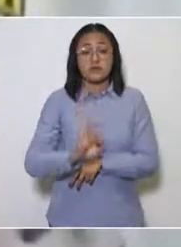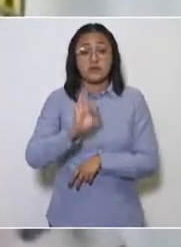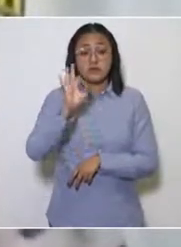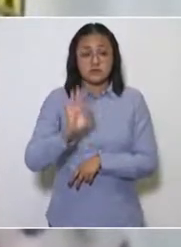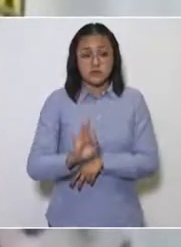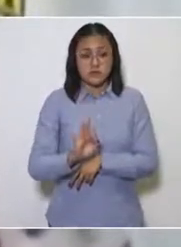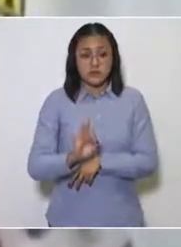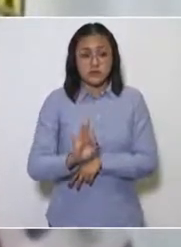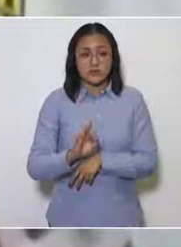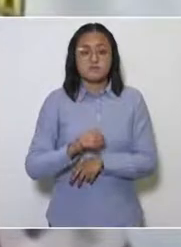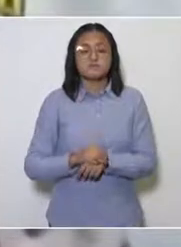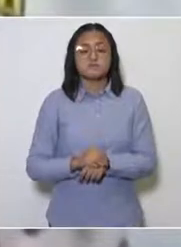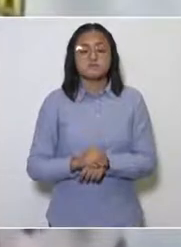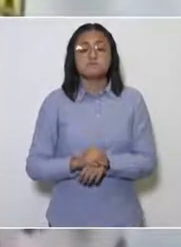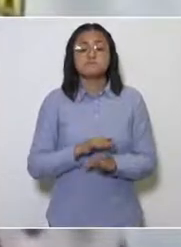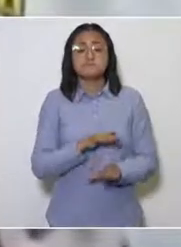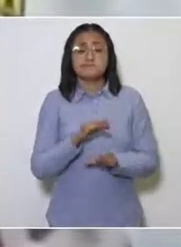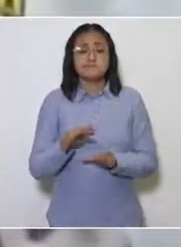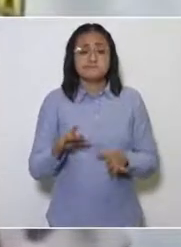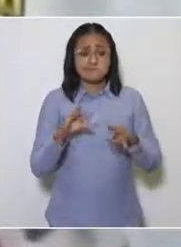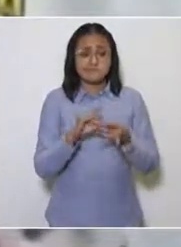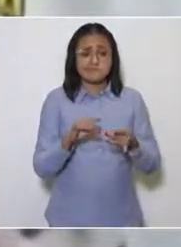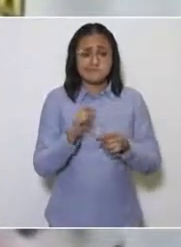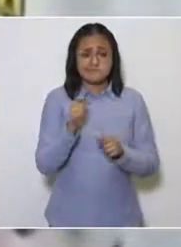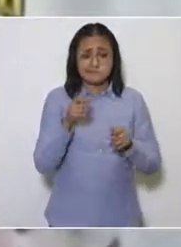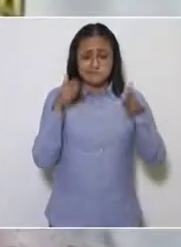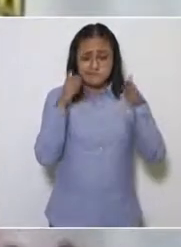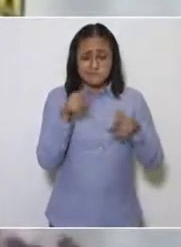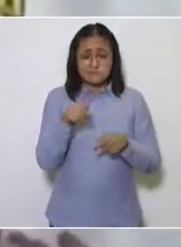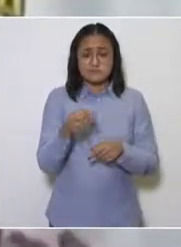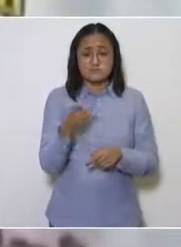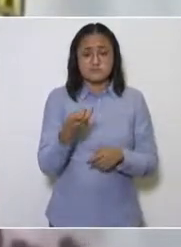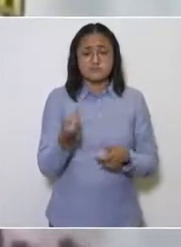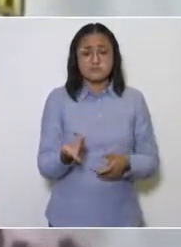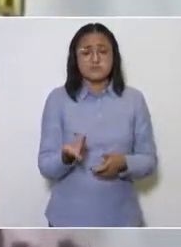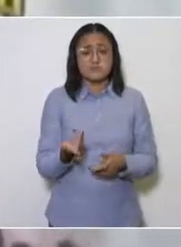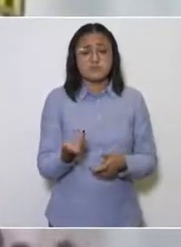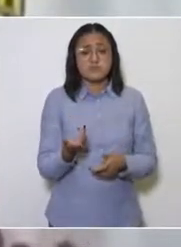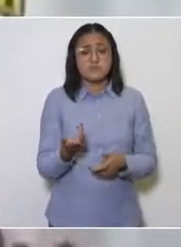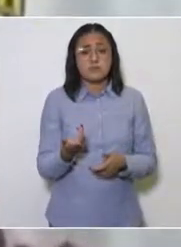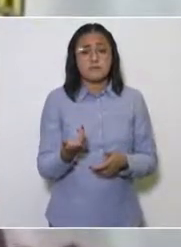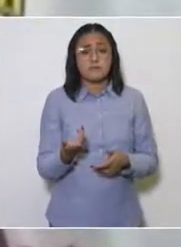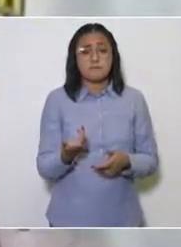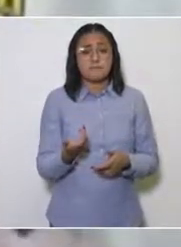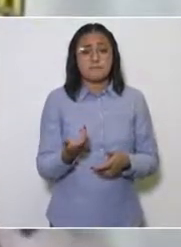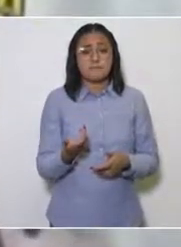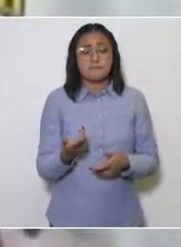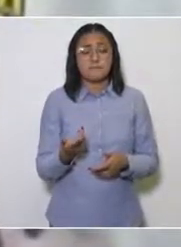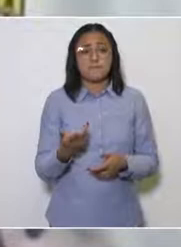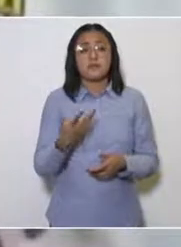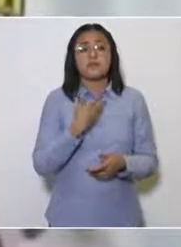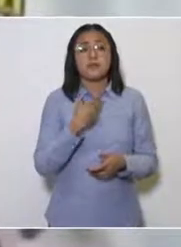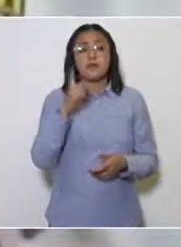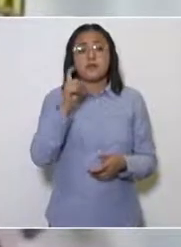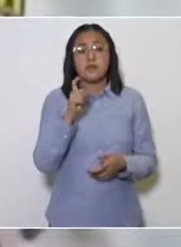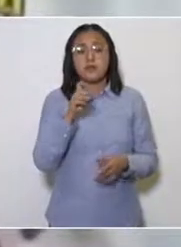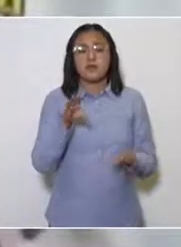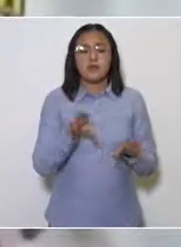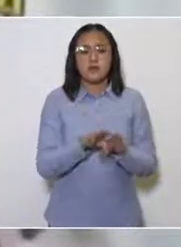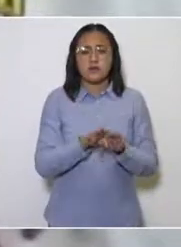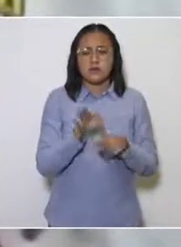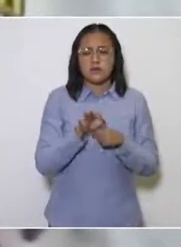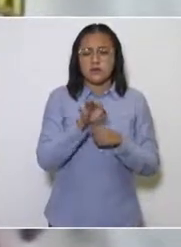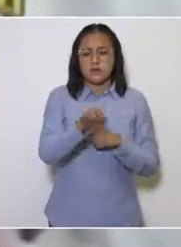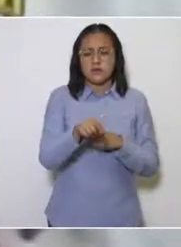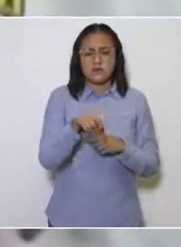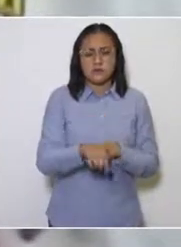24.5%. Hablando específicamente de esta presa, la presa dota de agua al distrito de